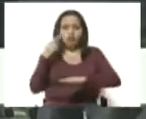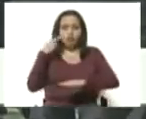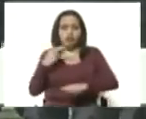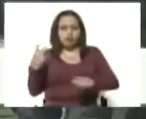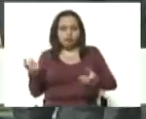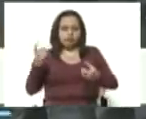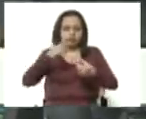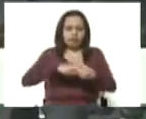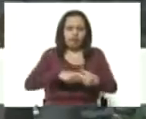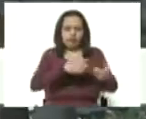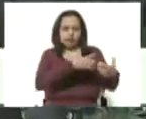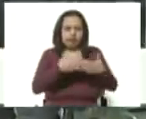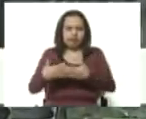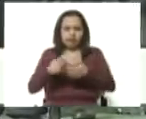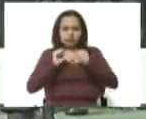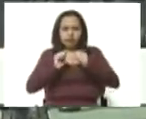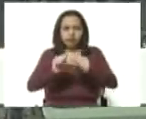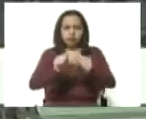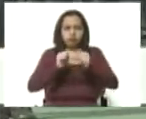batalla permanente.